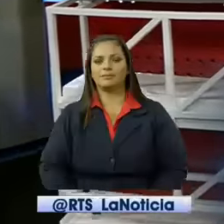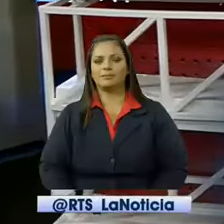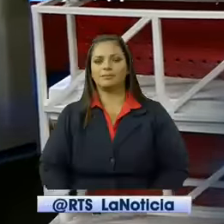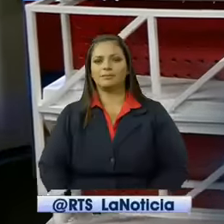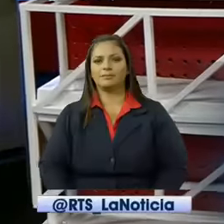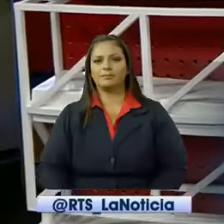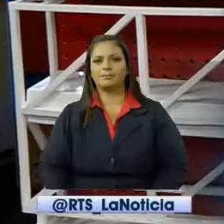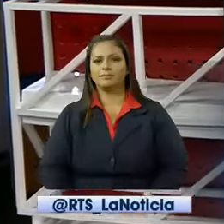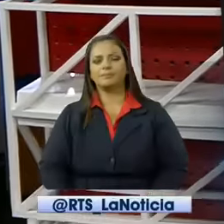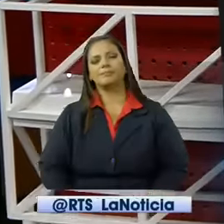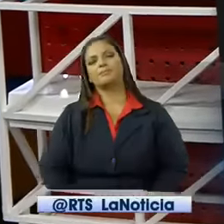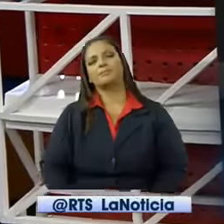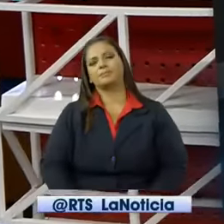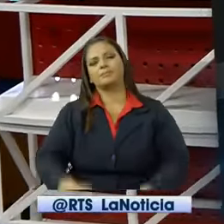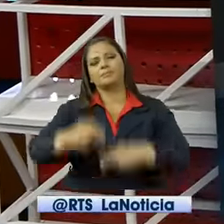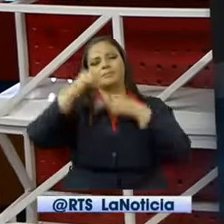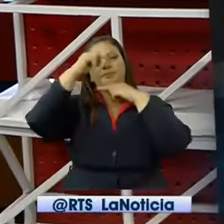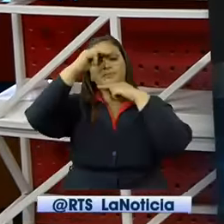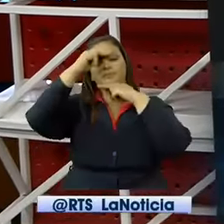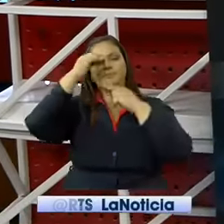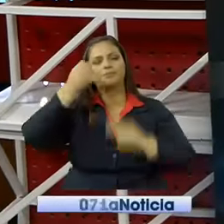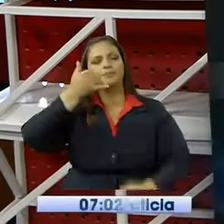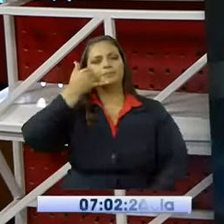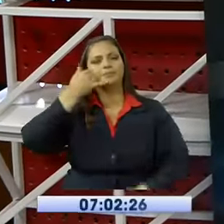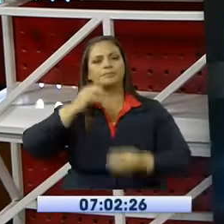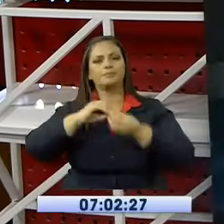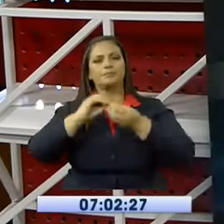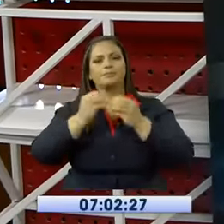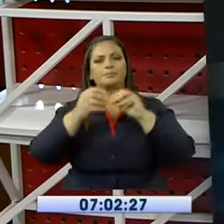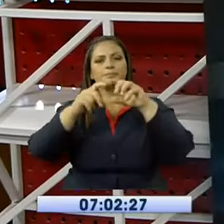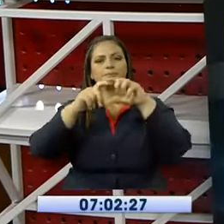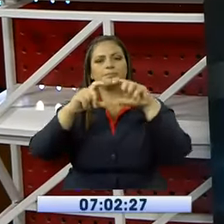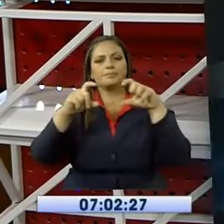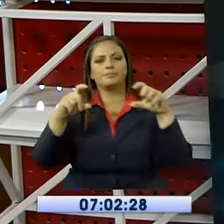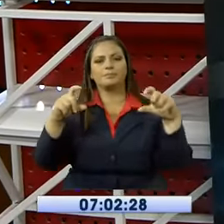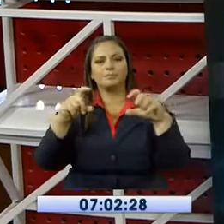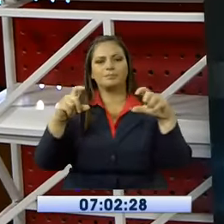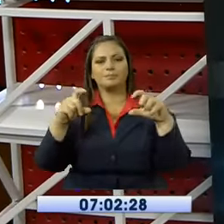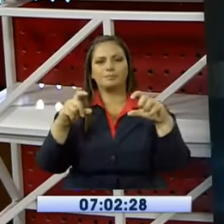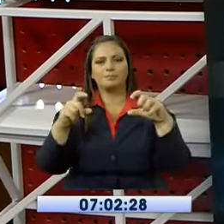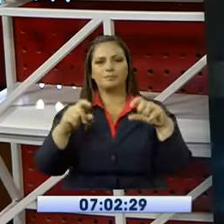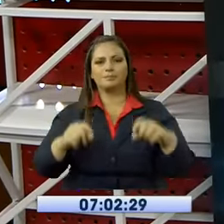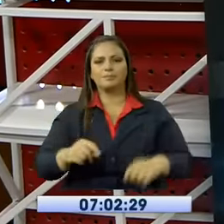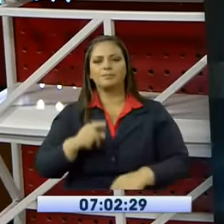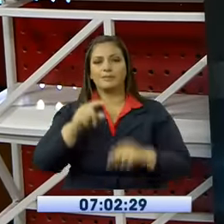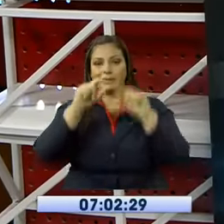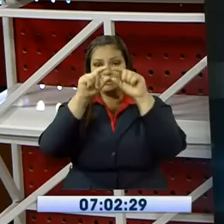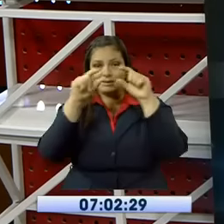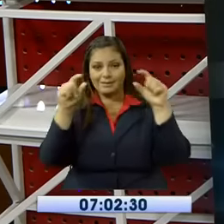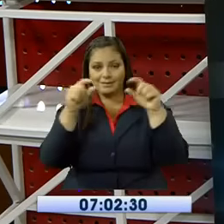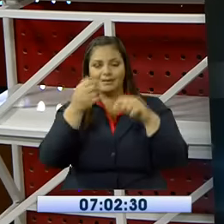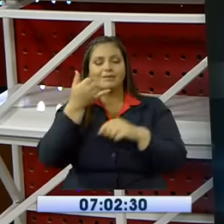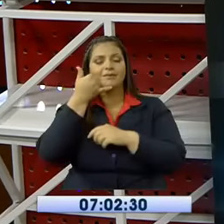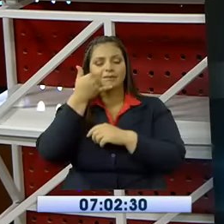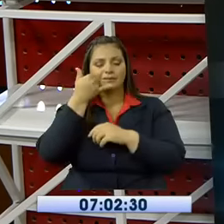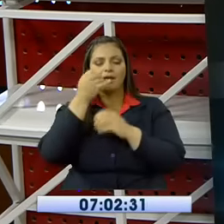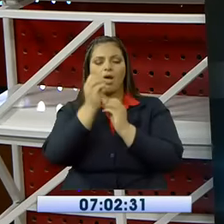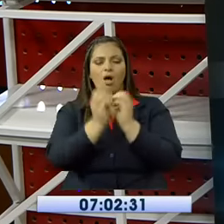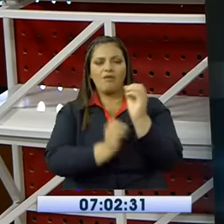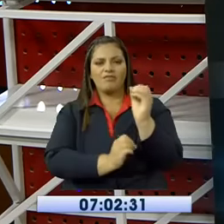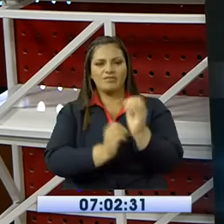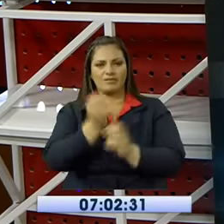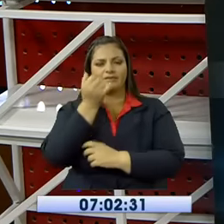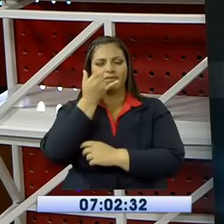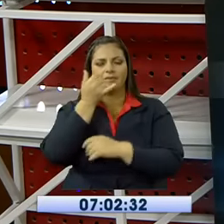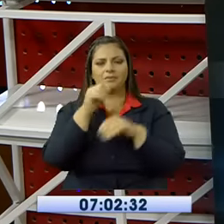Bueno, telefonitos 373-1240, extensiones 4221-4229. En nuestra sala de